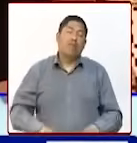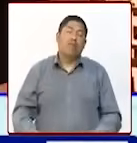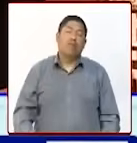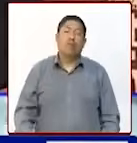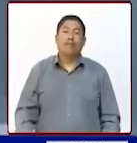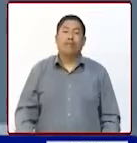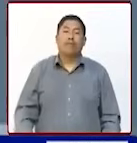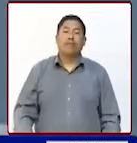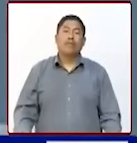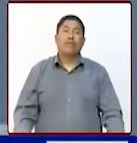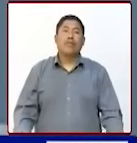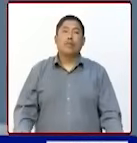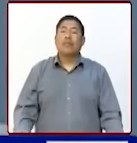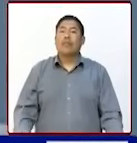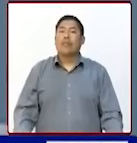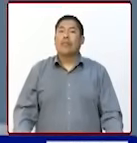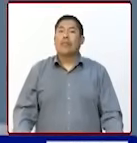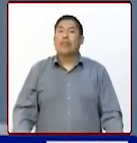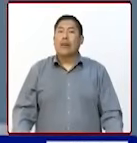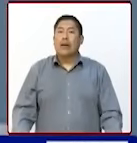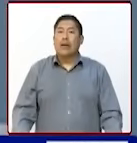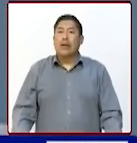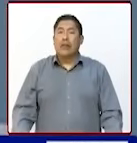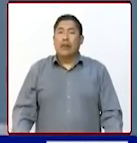Estudios Centrales.